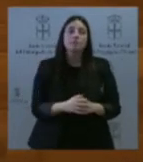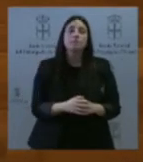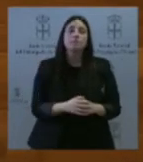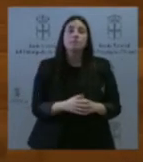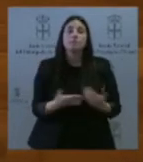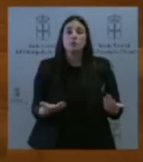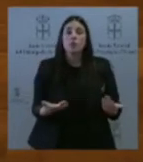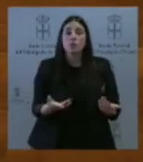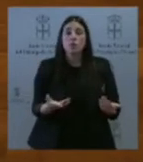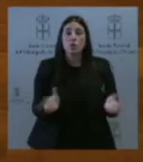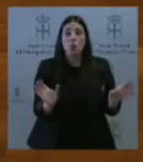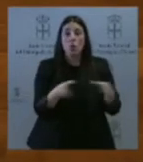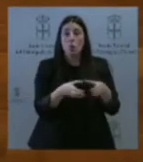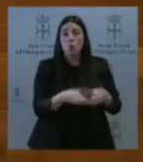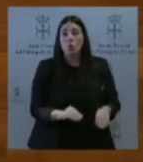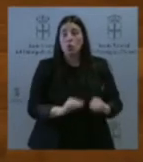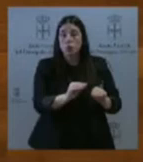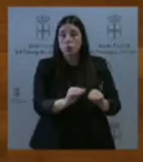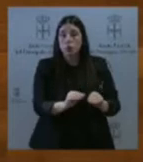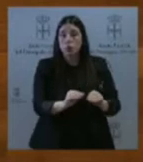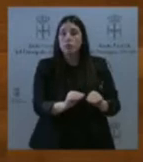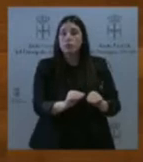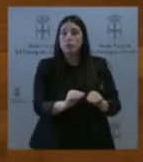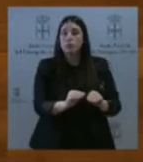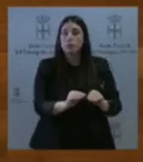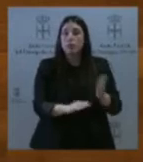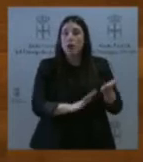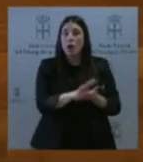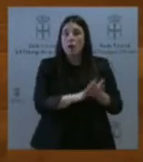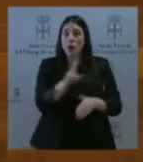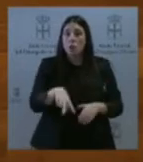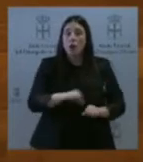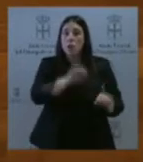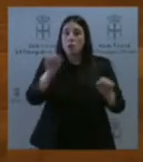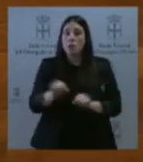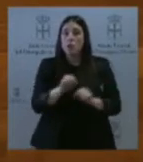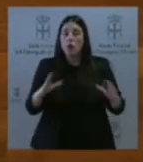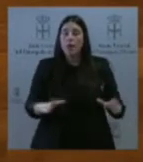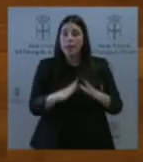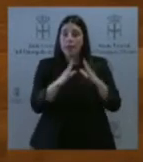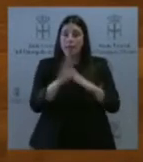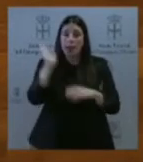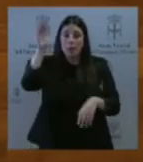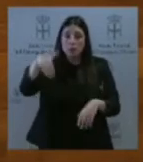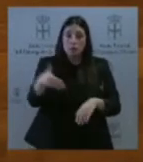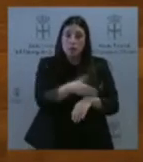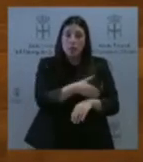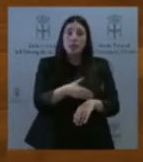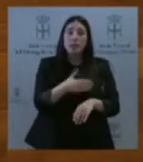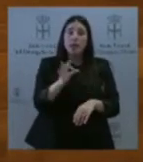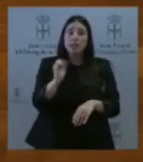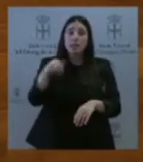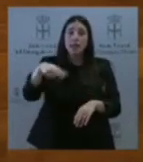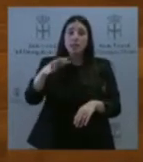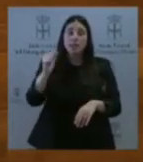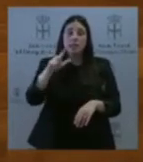de la protección de la iglesia prerrománica de Santillano, que incluye una faza del norte del terreno de la fábrica de armas de la Vega. Como ve, estamos